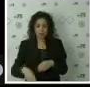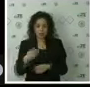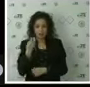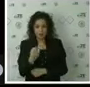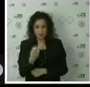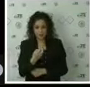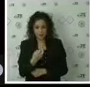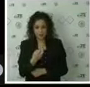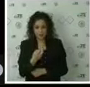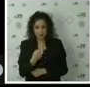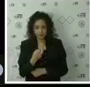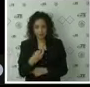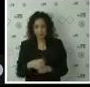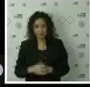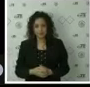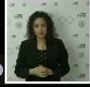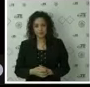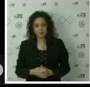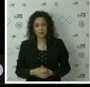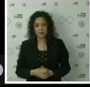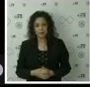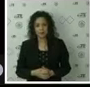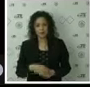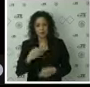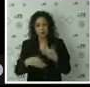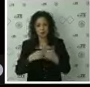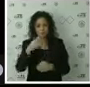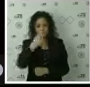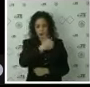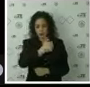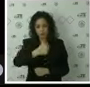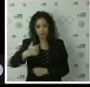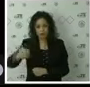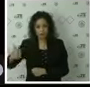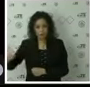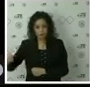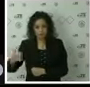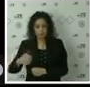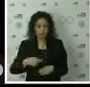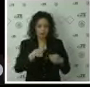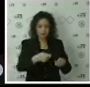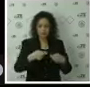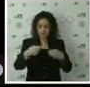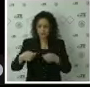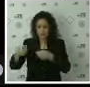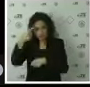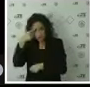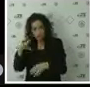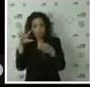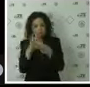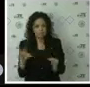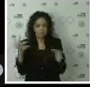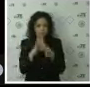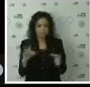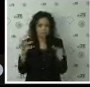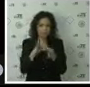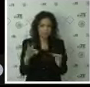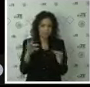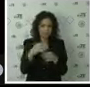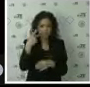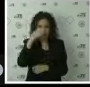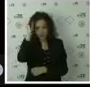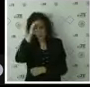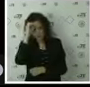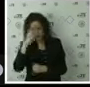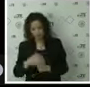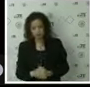en la intervención de todos y cada uno, que les cederé el uso de la voz. Es muy importante, si me permiten